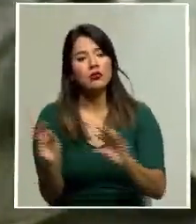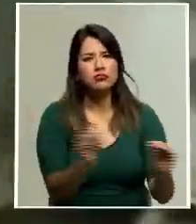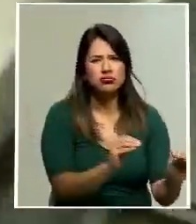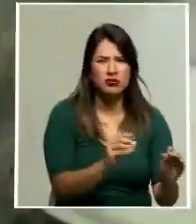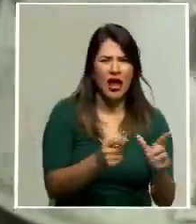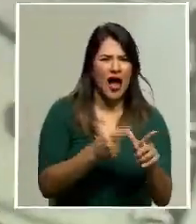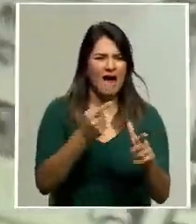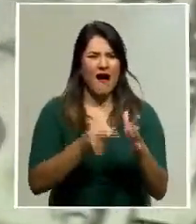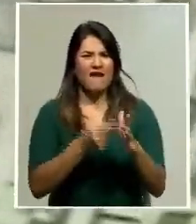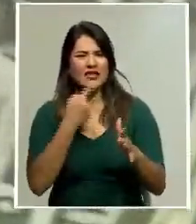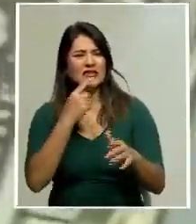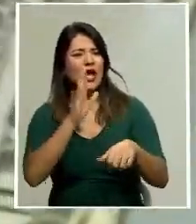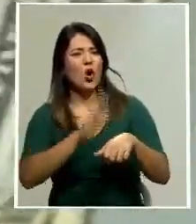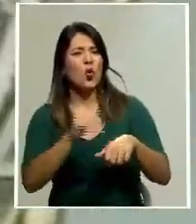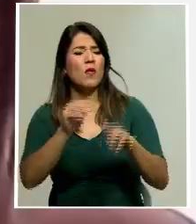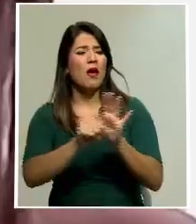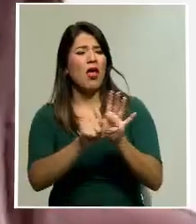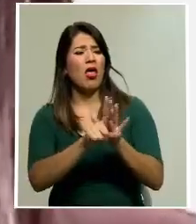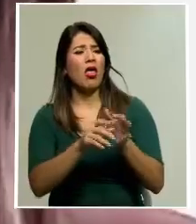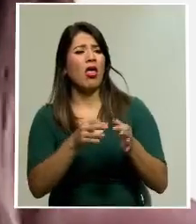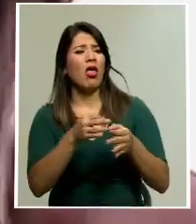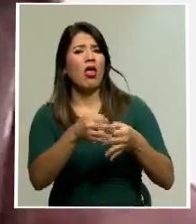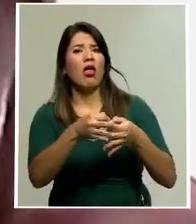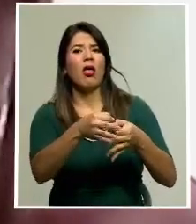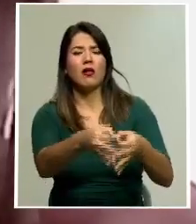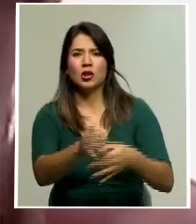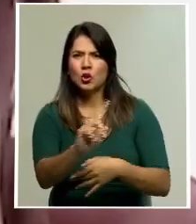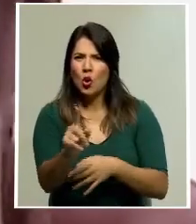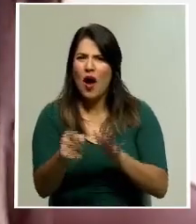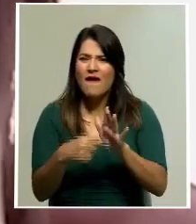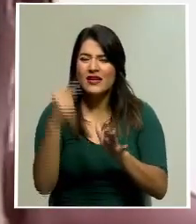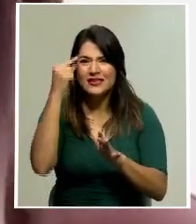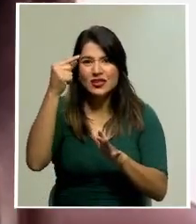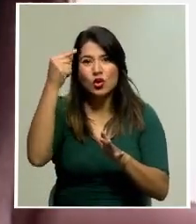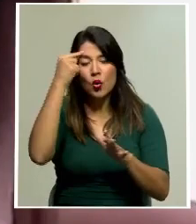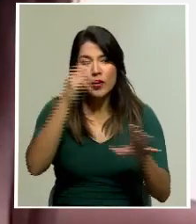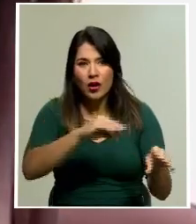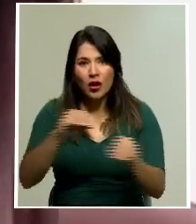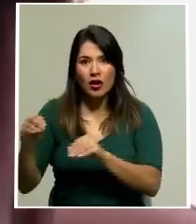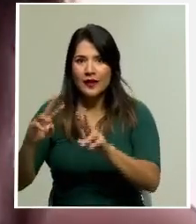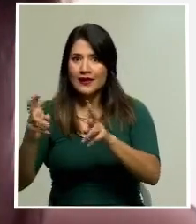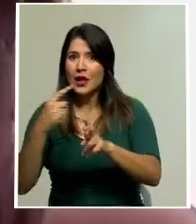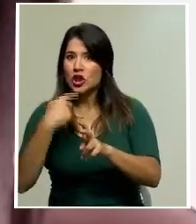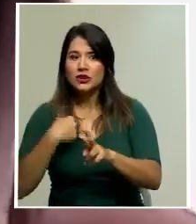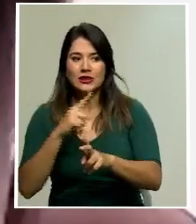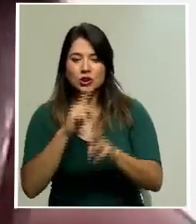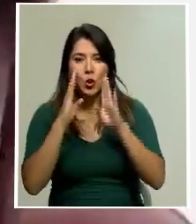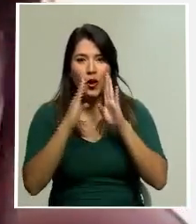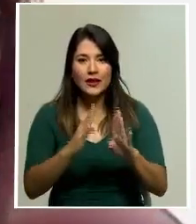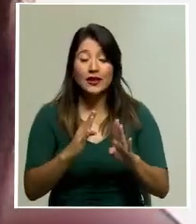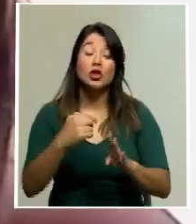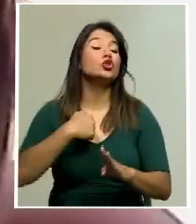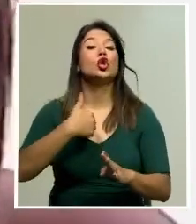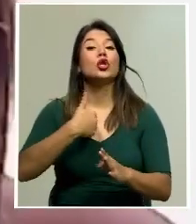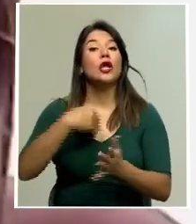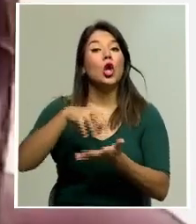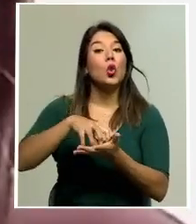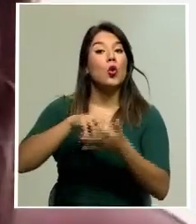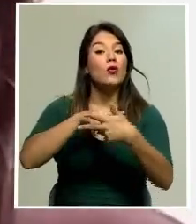lado son ellos los que lo sacan de la discusión de la agenda. Esta diputada tiene dudas y preocupaciones en cuanto a los tres proyectos que estamos